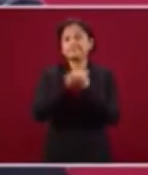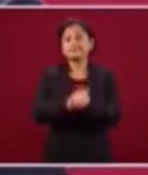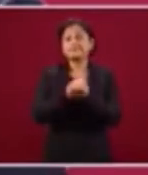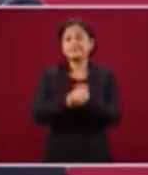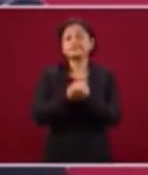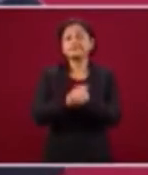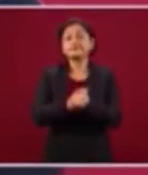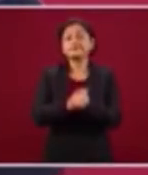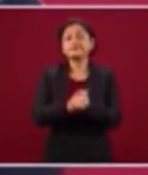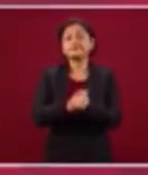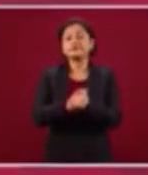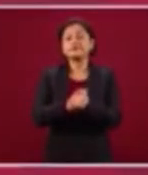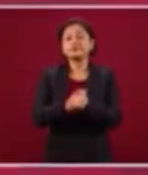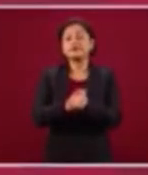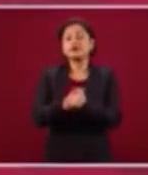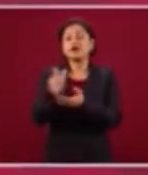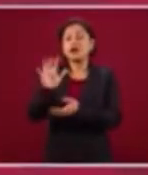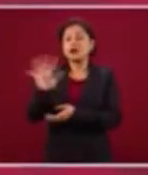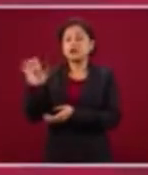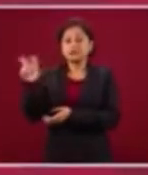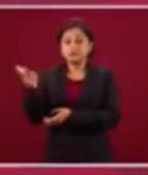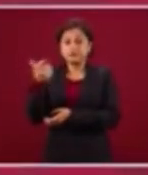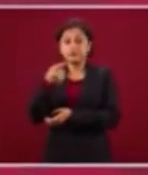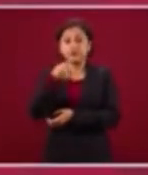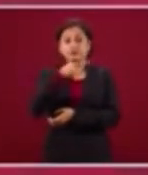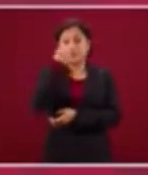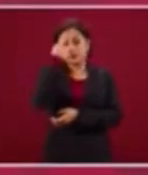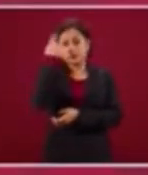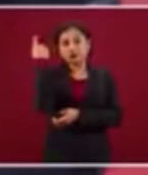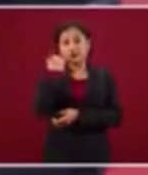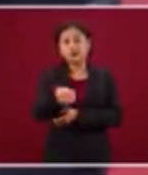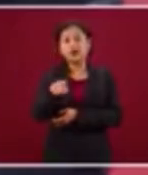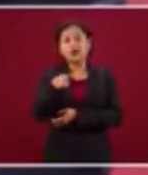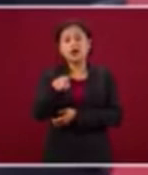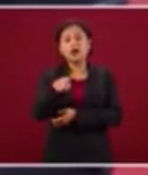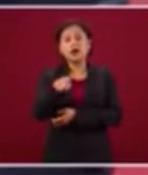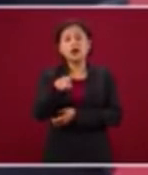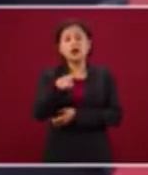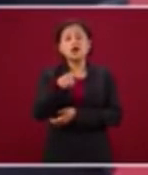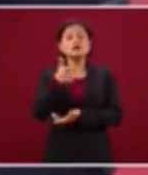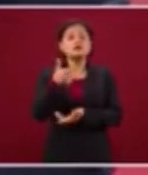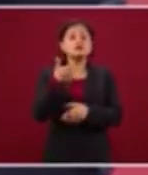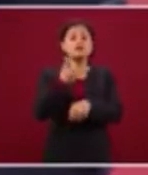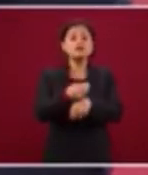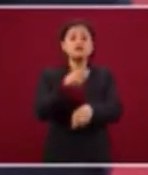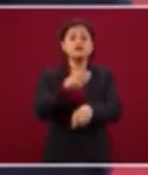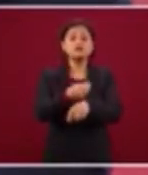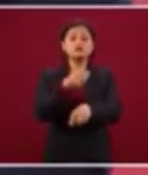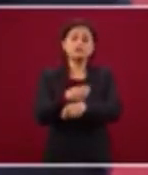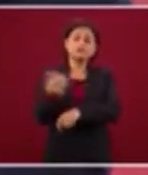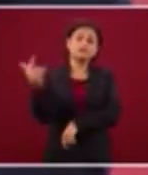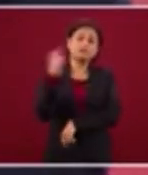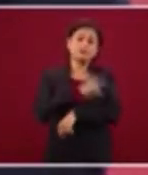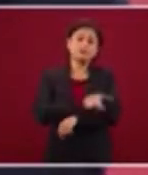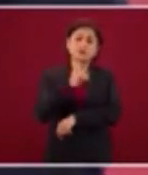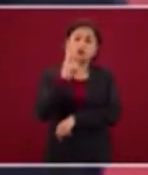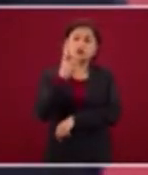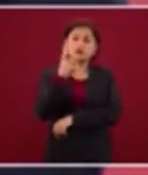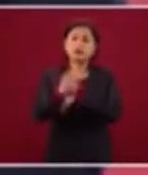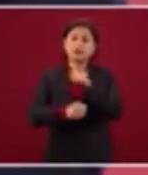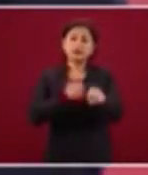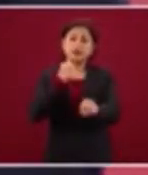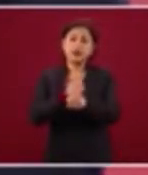dos o tres años de servicio garantizado. Hablábamos de